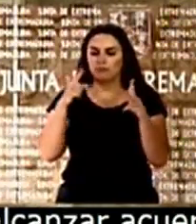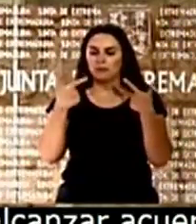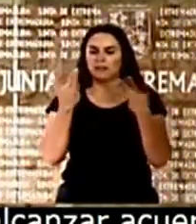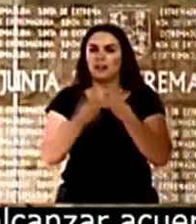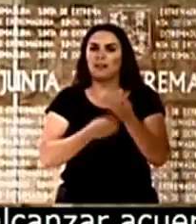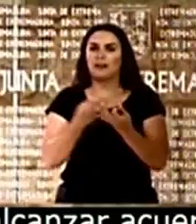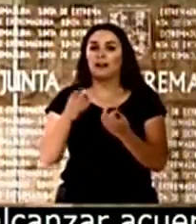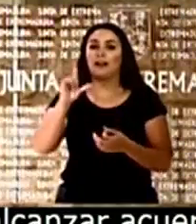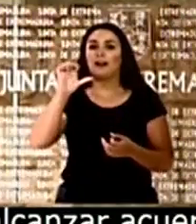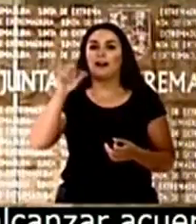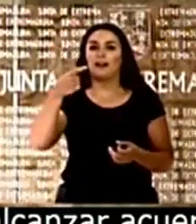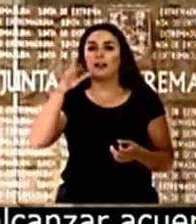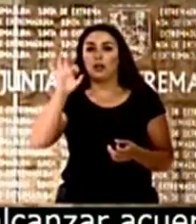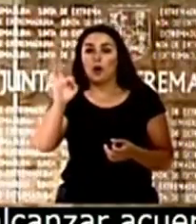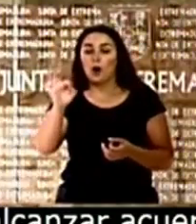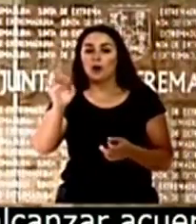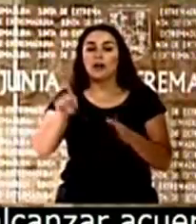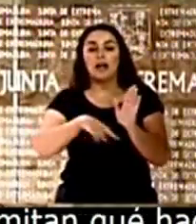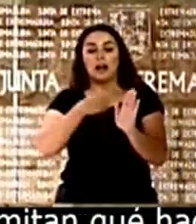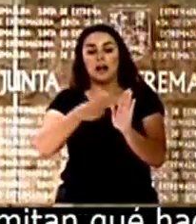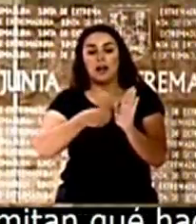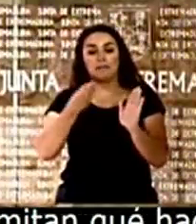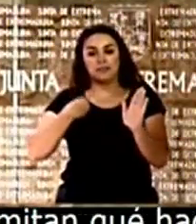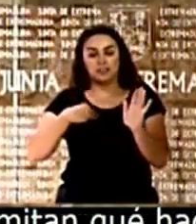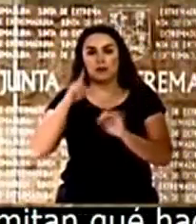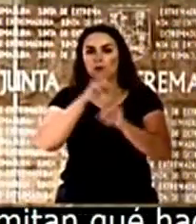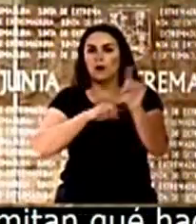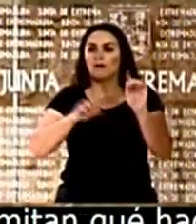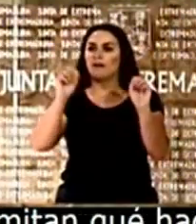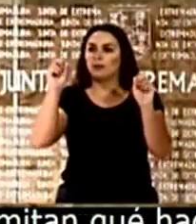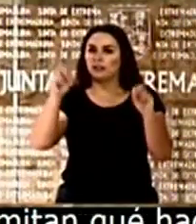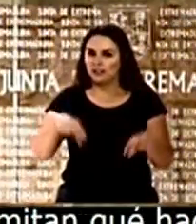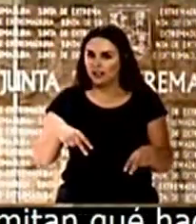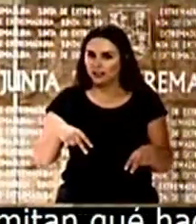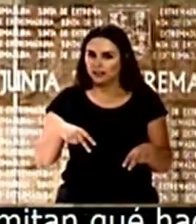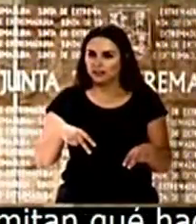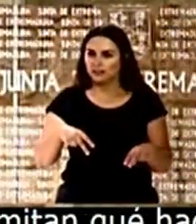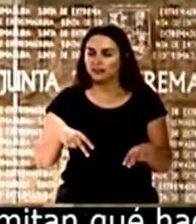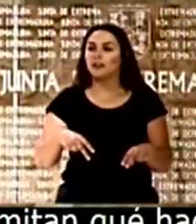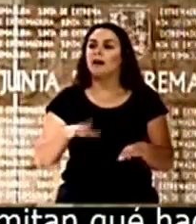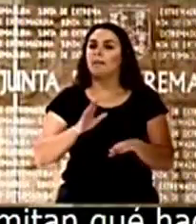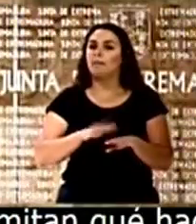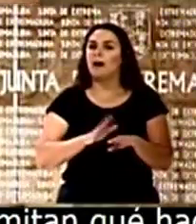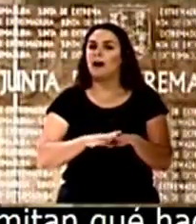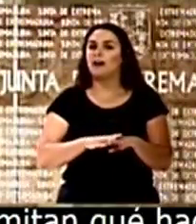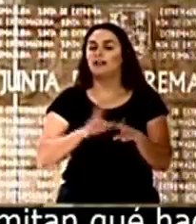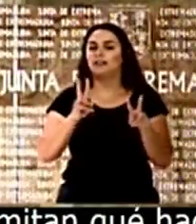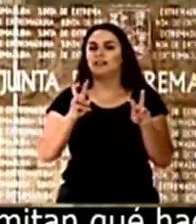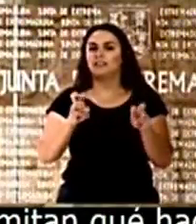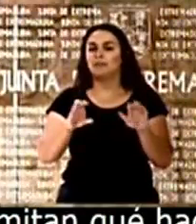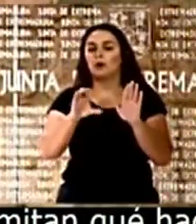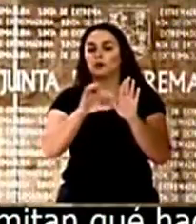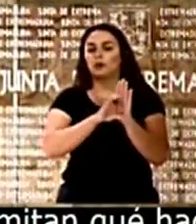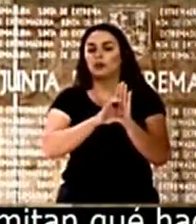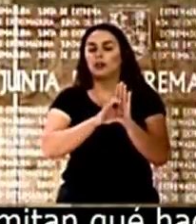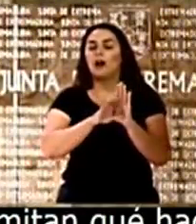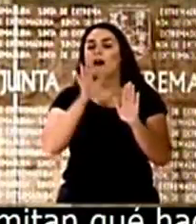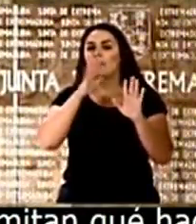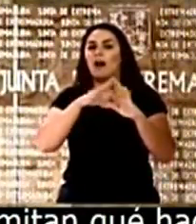la Legio sea una ley que no tenga ningún problema luego ni ningún viso de inconstitucionalidad una vez que la apruebe